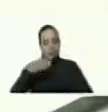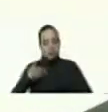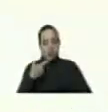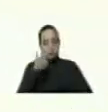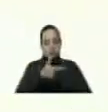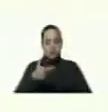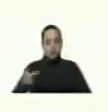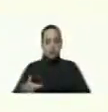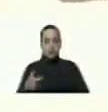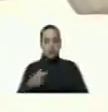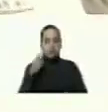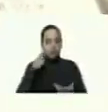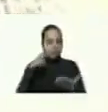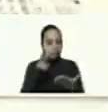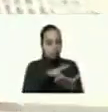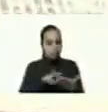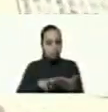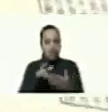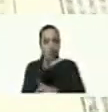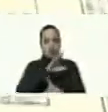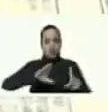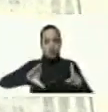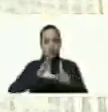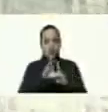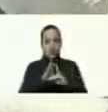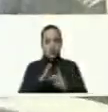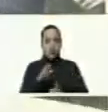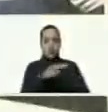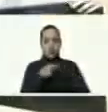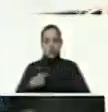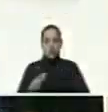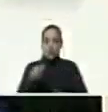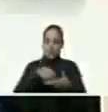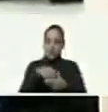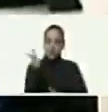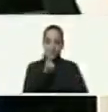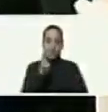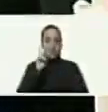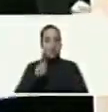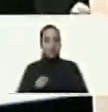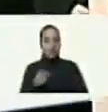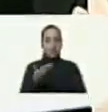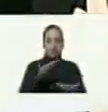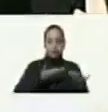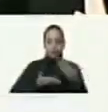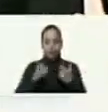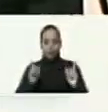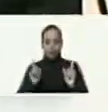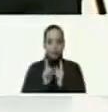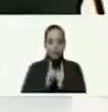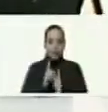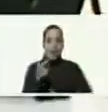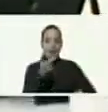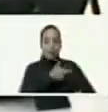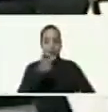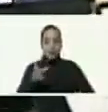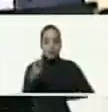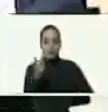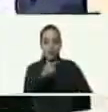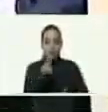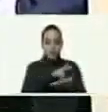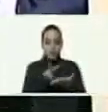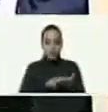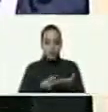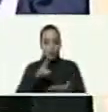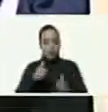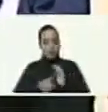cultura china desde su casa, sino que también contribuye al acercamiento de los lectores de ambos países, profundizando